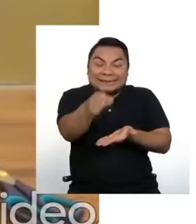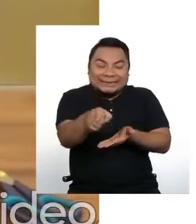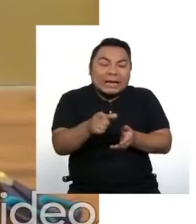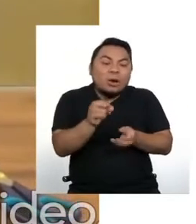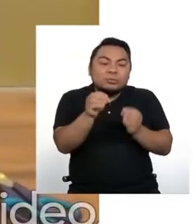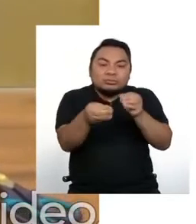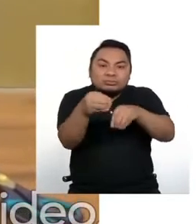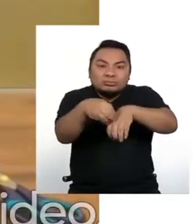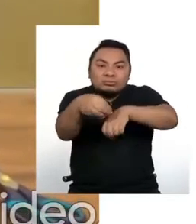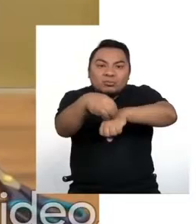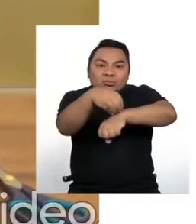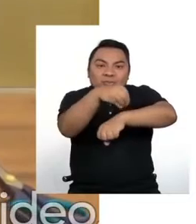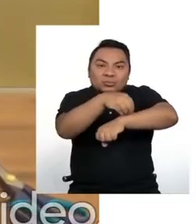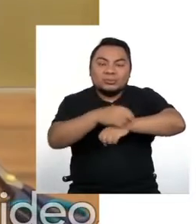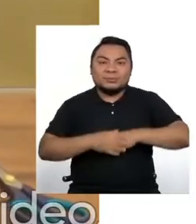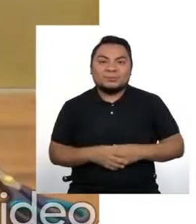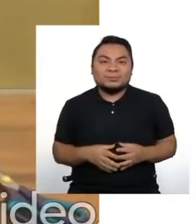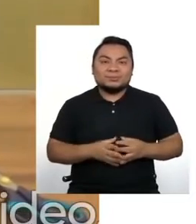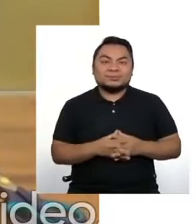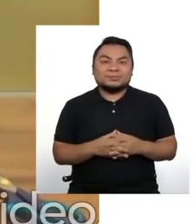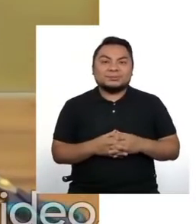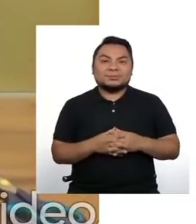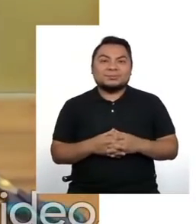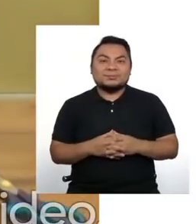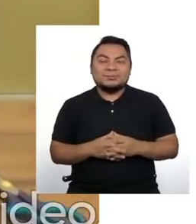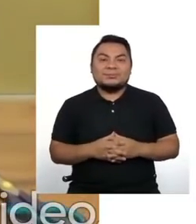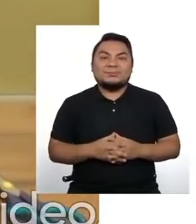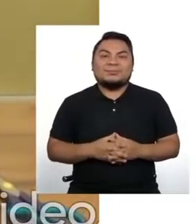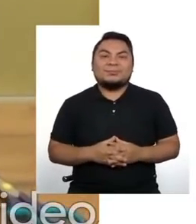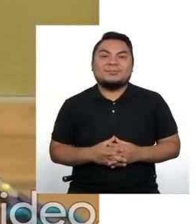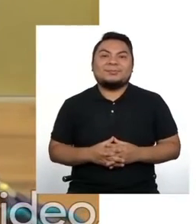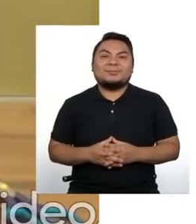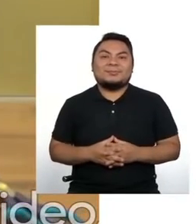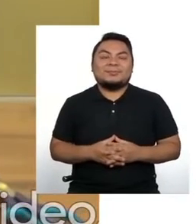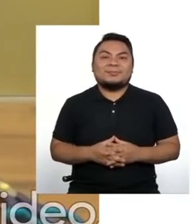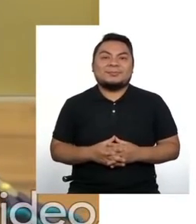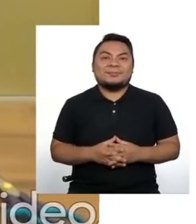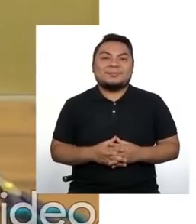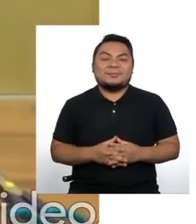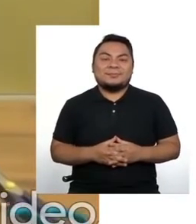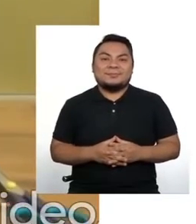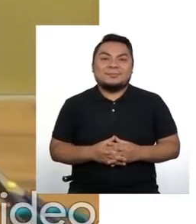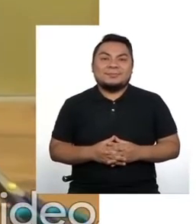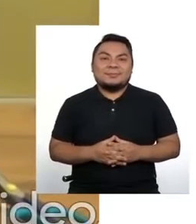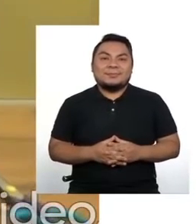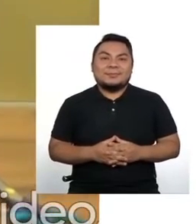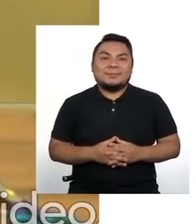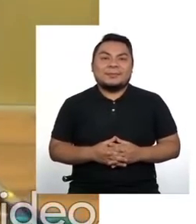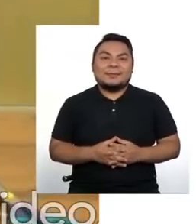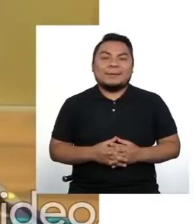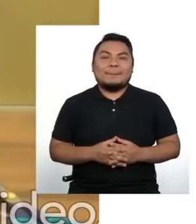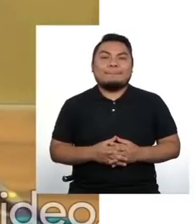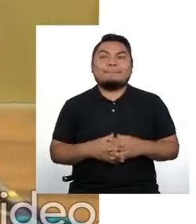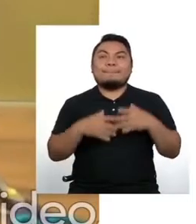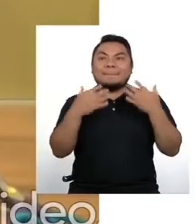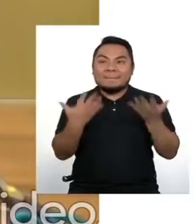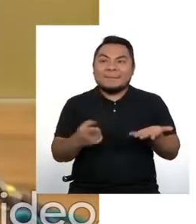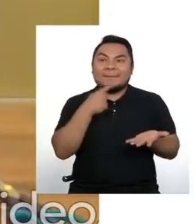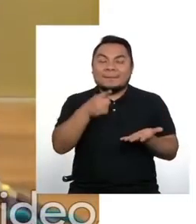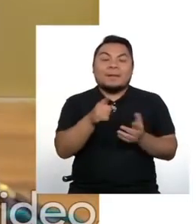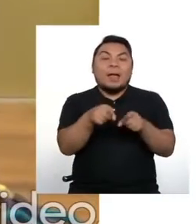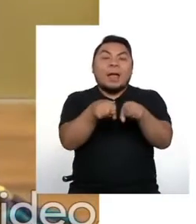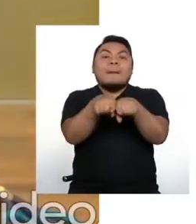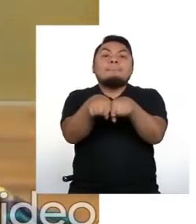Si tu niña o niño presenta discapacidad auditiva, si la familia conoce la lengua de señas